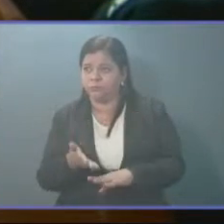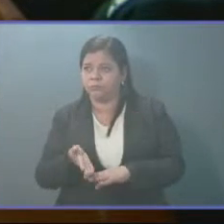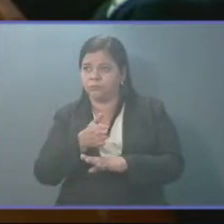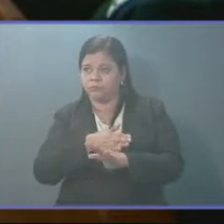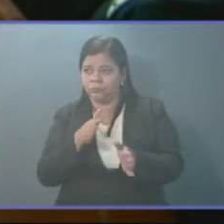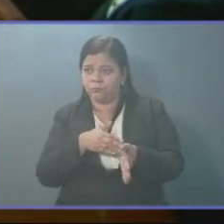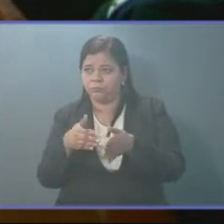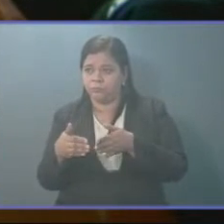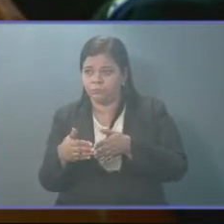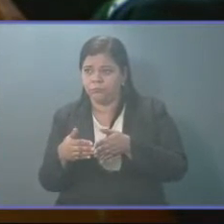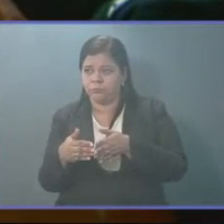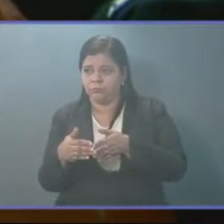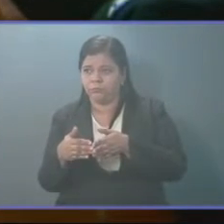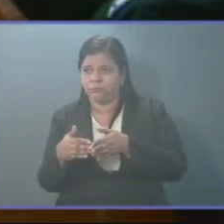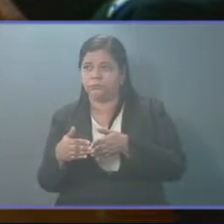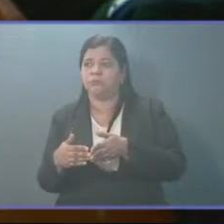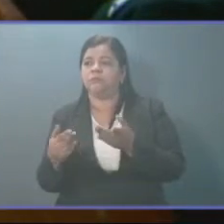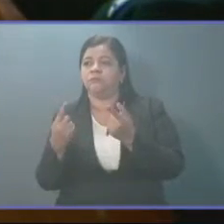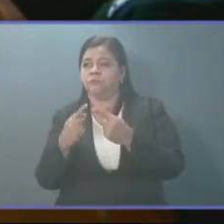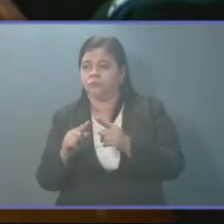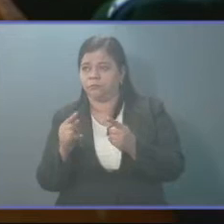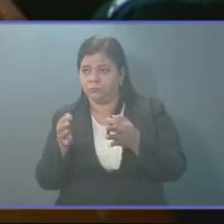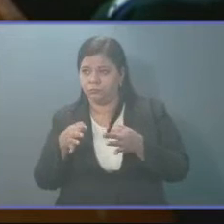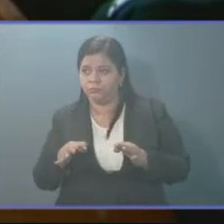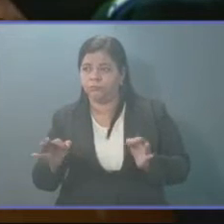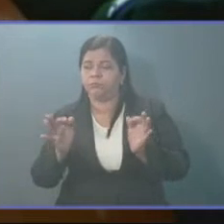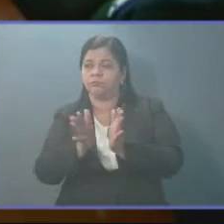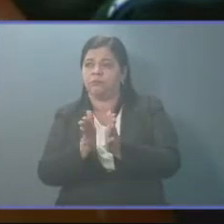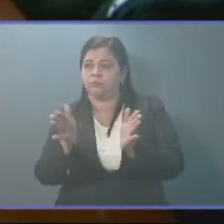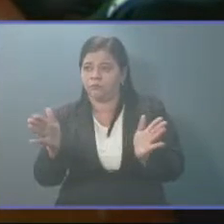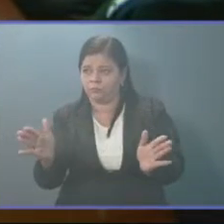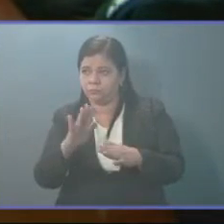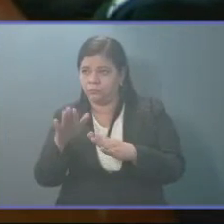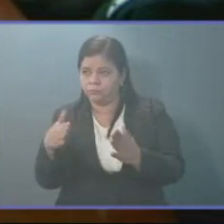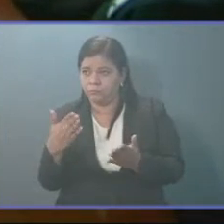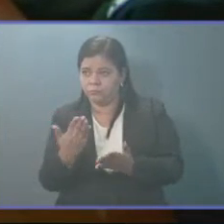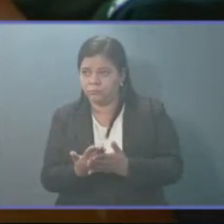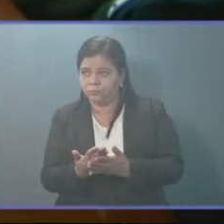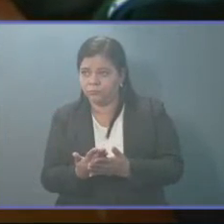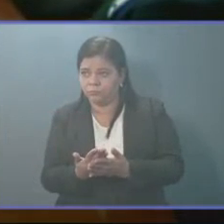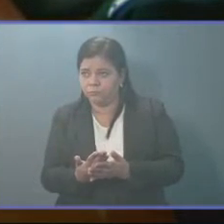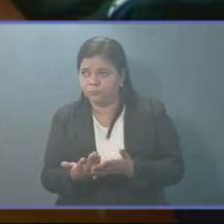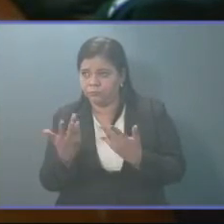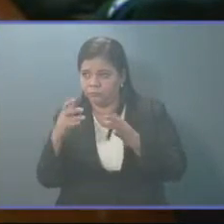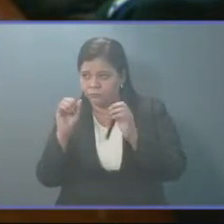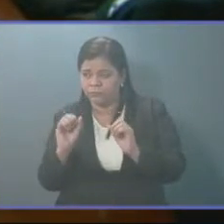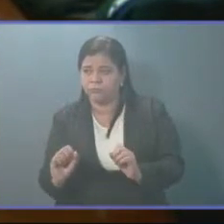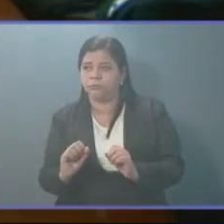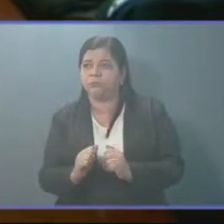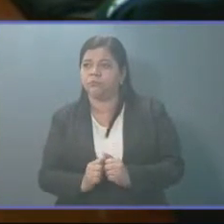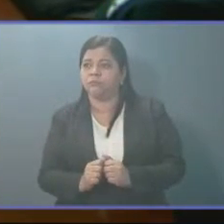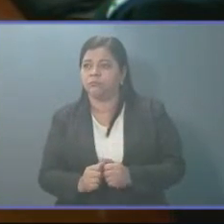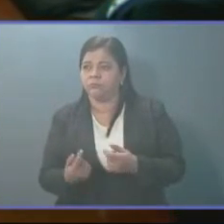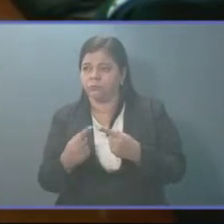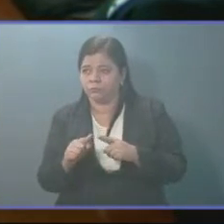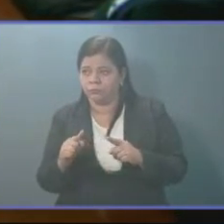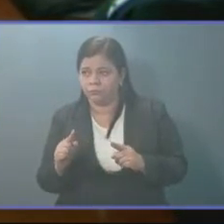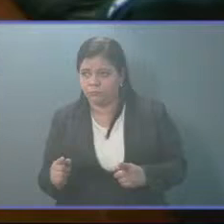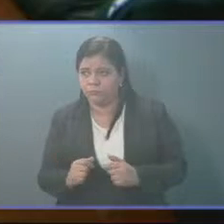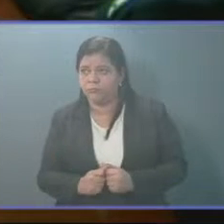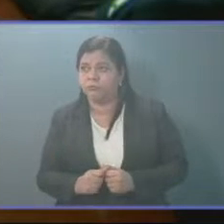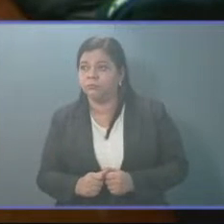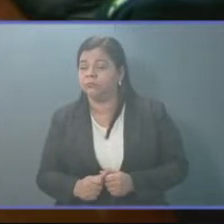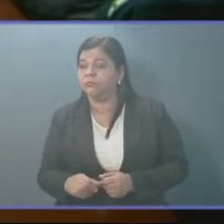clasificar. Entonces va de una forma general dentro de las posibles excepciones que pueden haber. Pero si